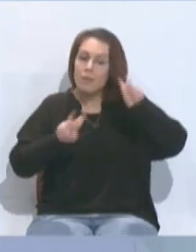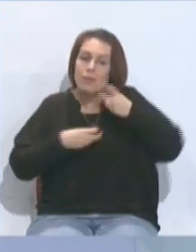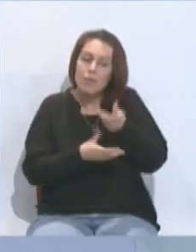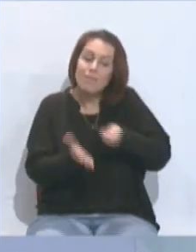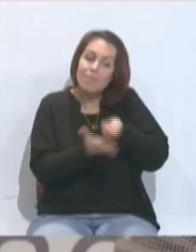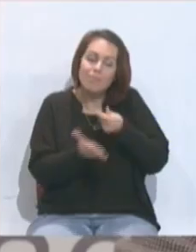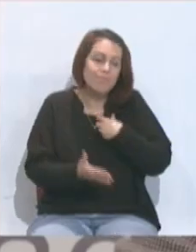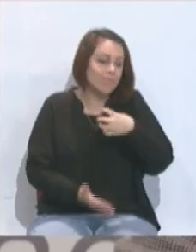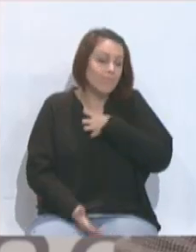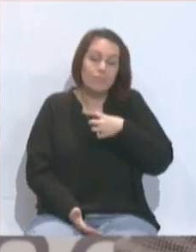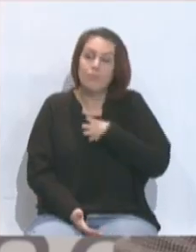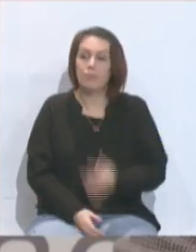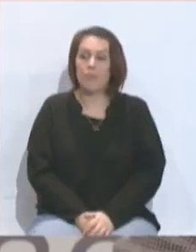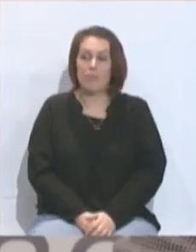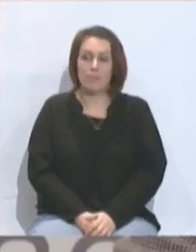rehabilitación.